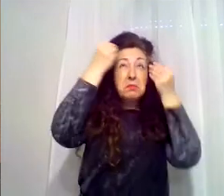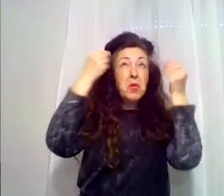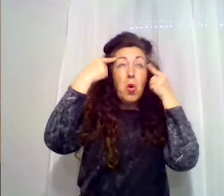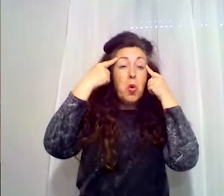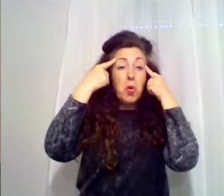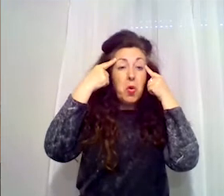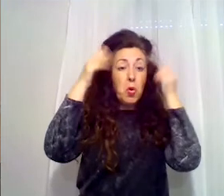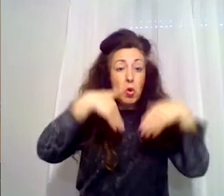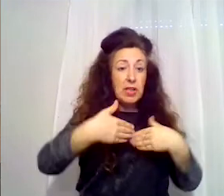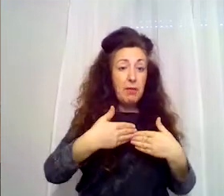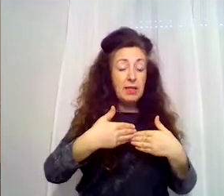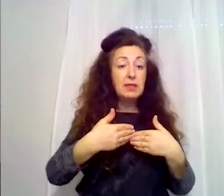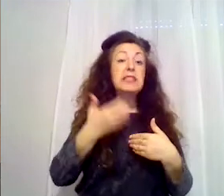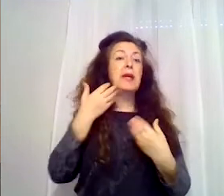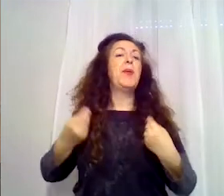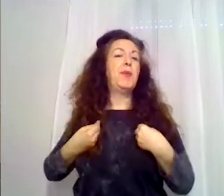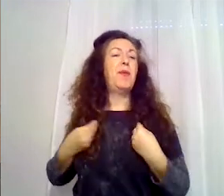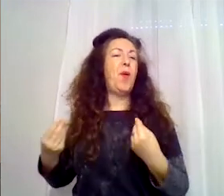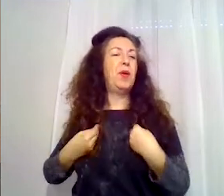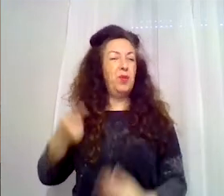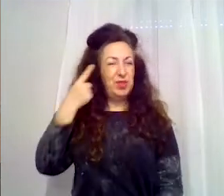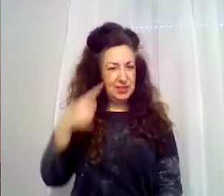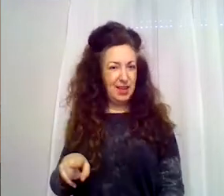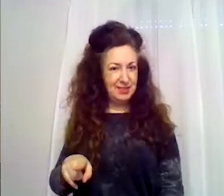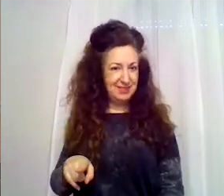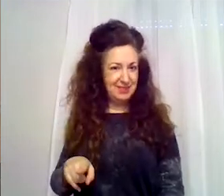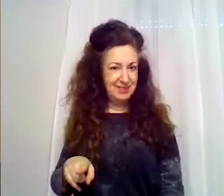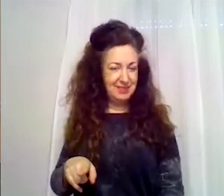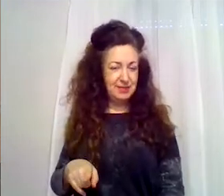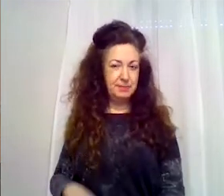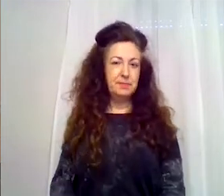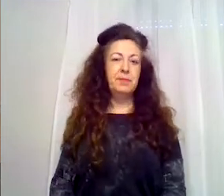el cristianismo se hace religión de Estado en el Imperio Romano,